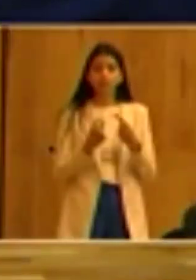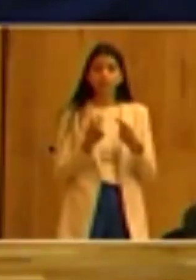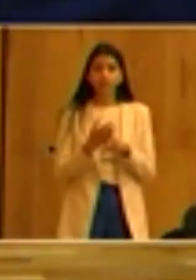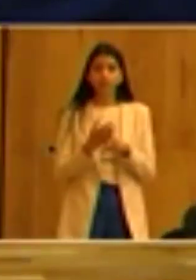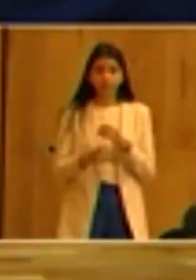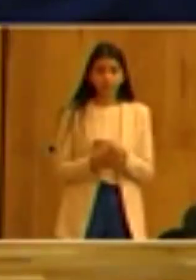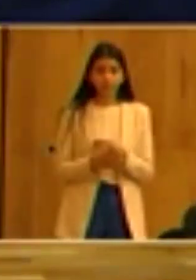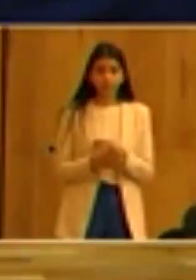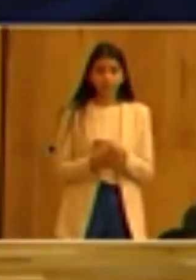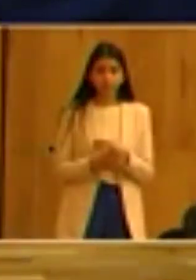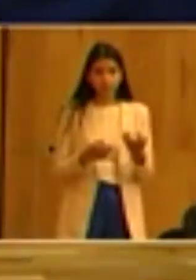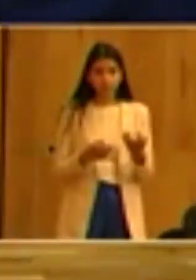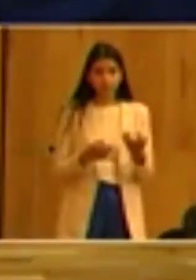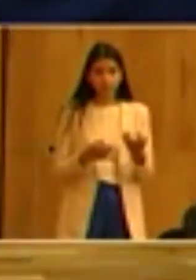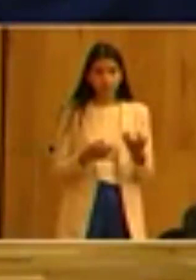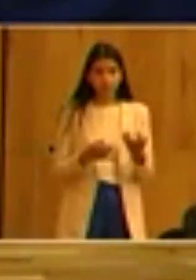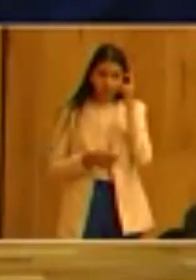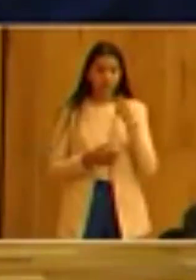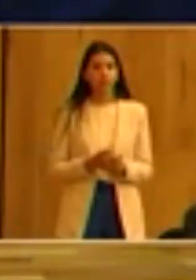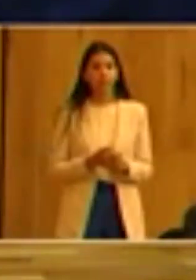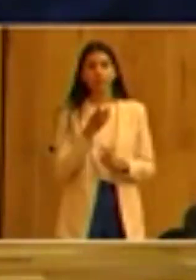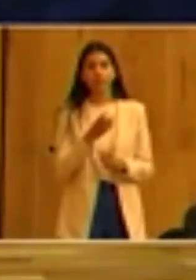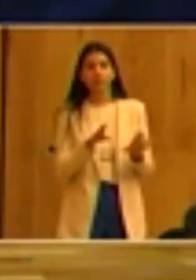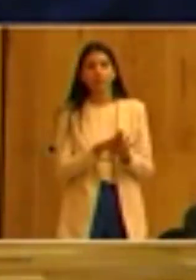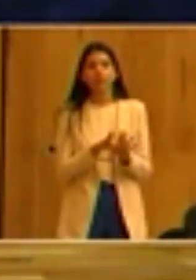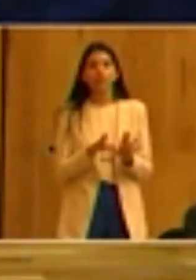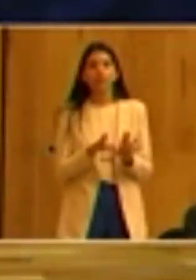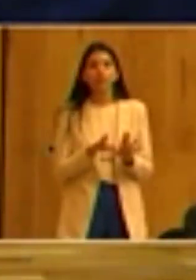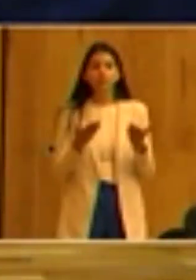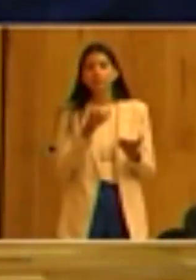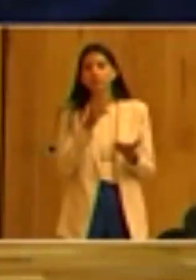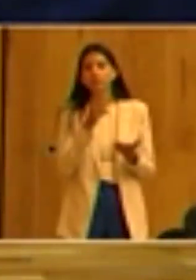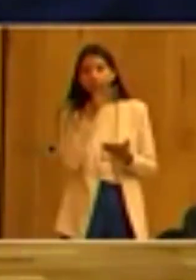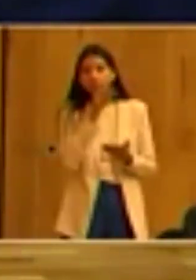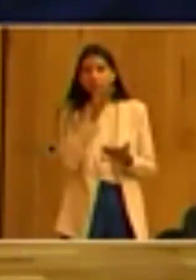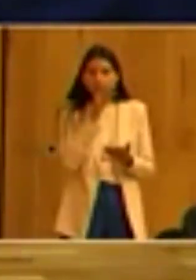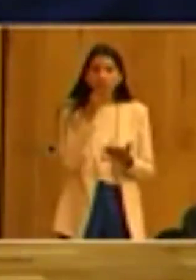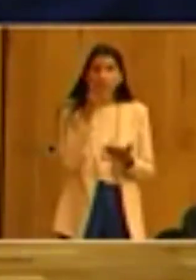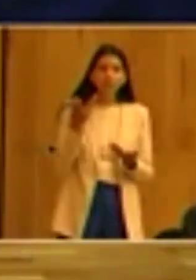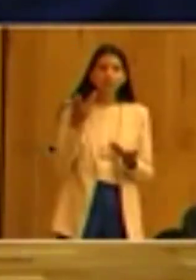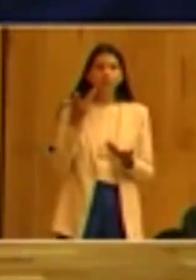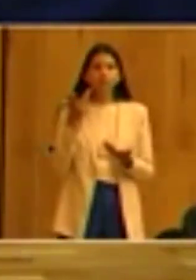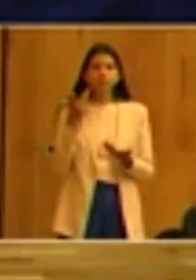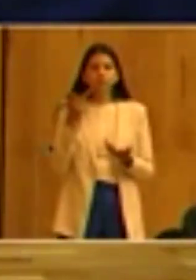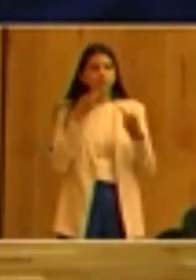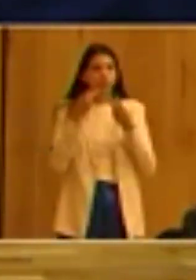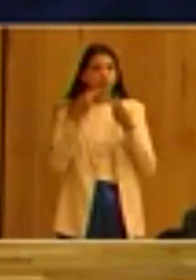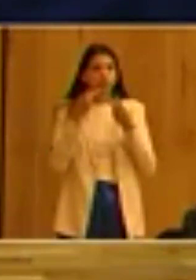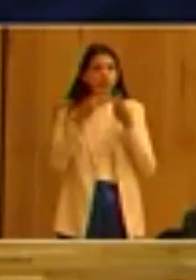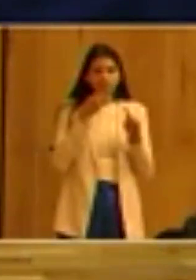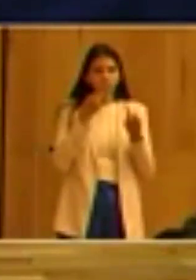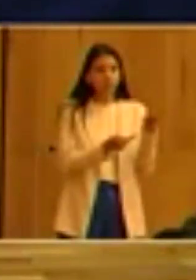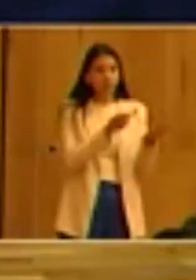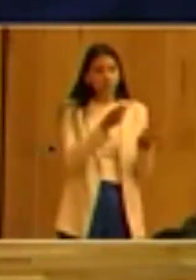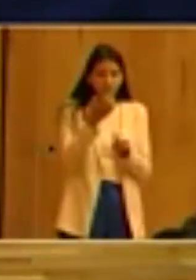pues ciertos indicios de estas interferencias parentales. Entonces, el